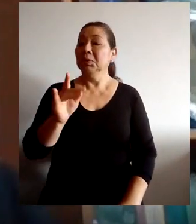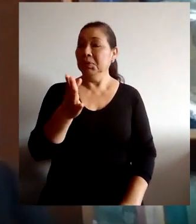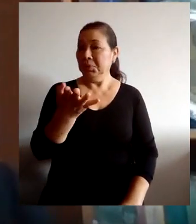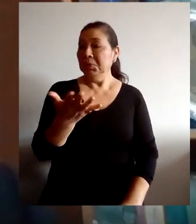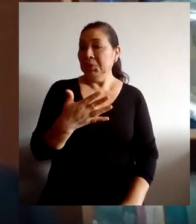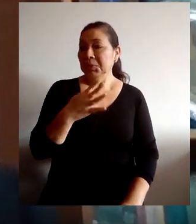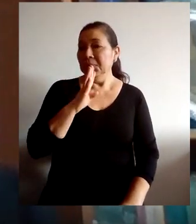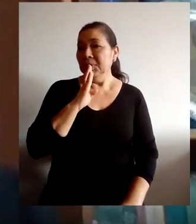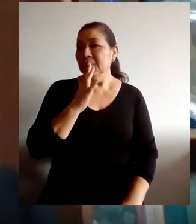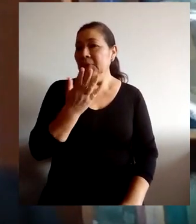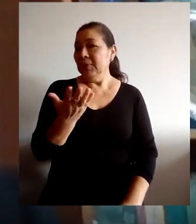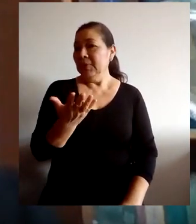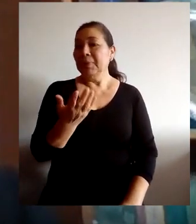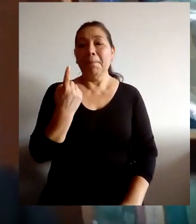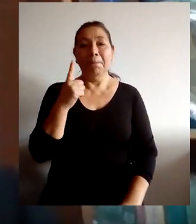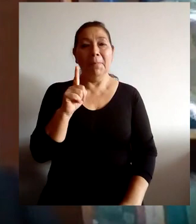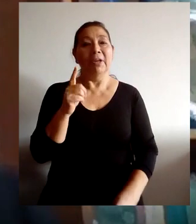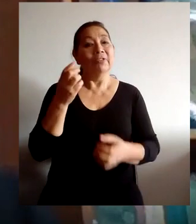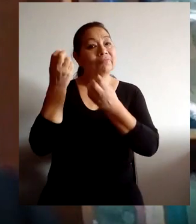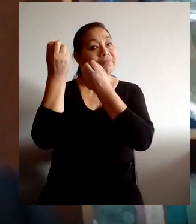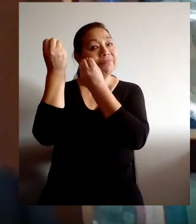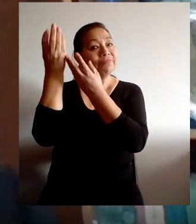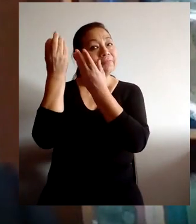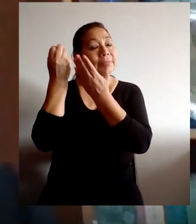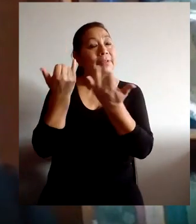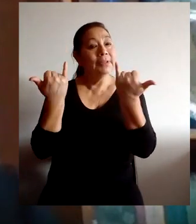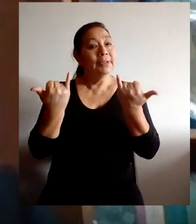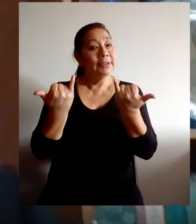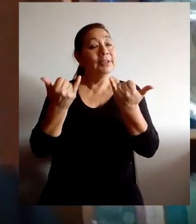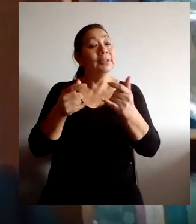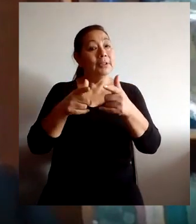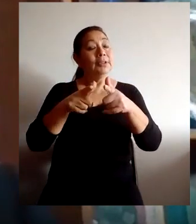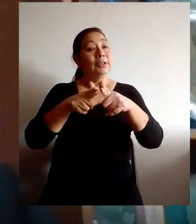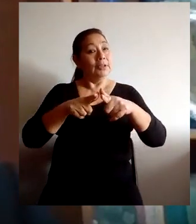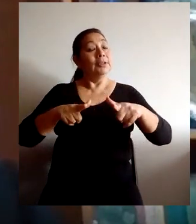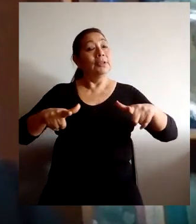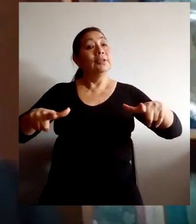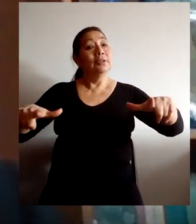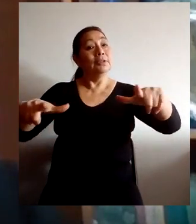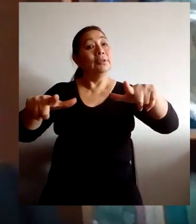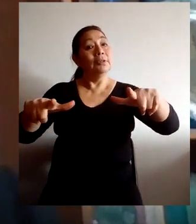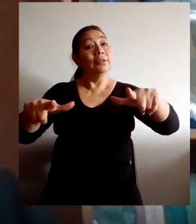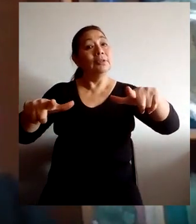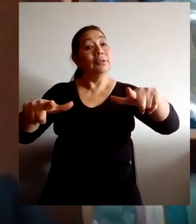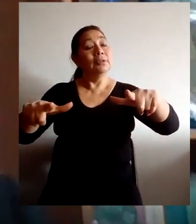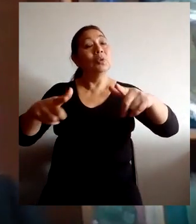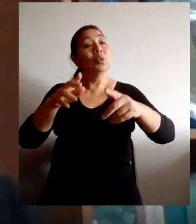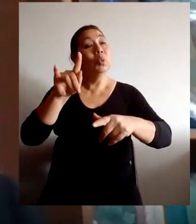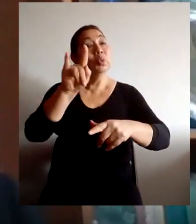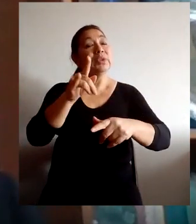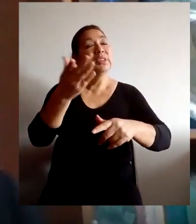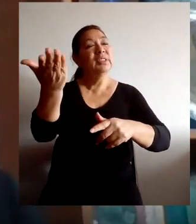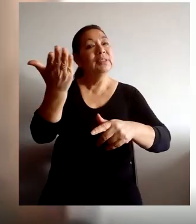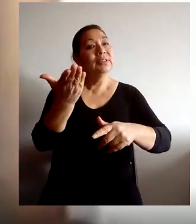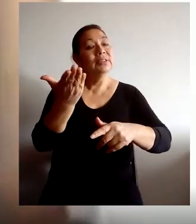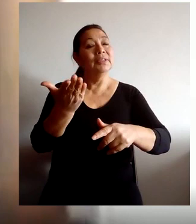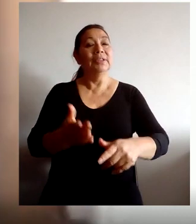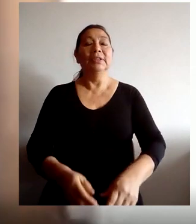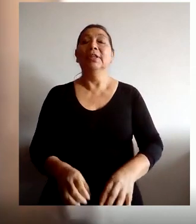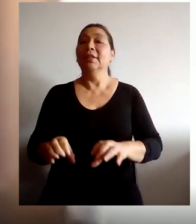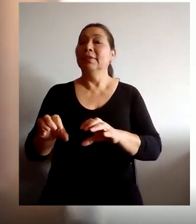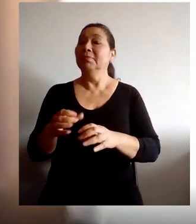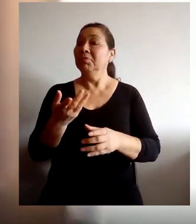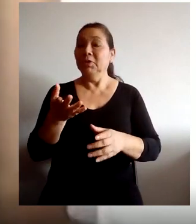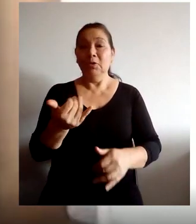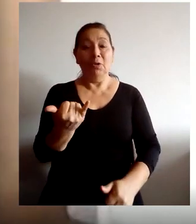la causa que está usted patrocinando? La escuchamos con la mayor atención. Gracias, señor